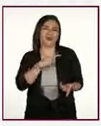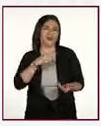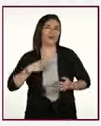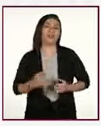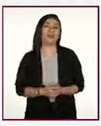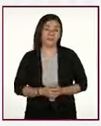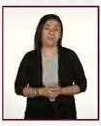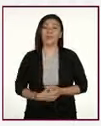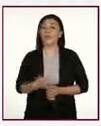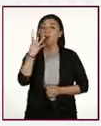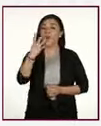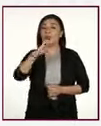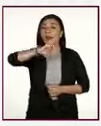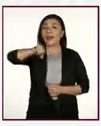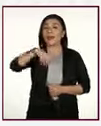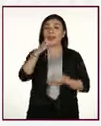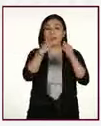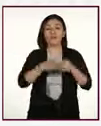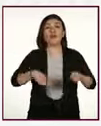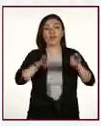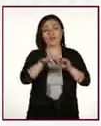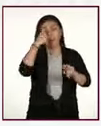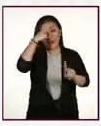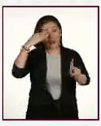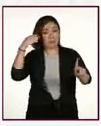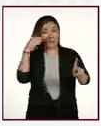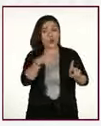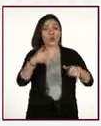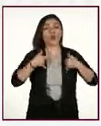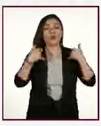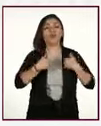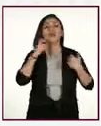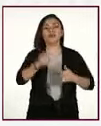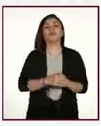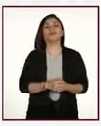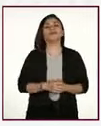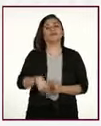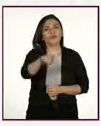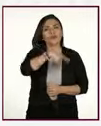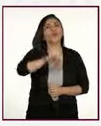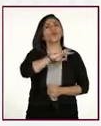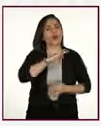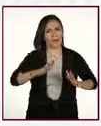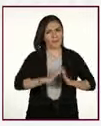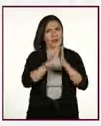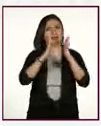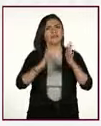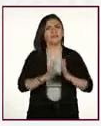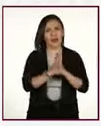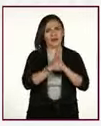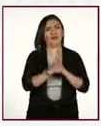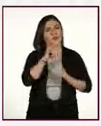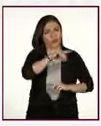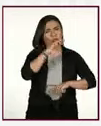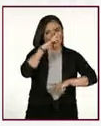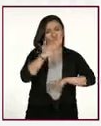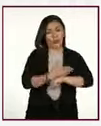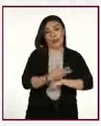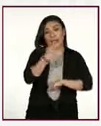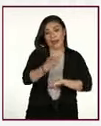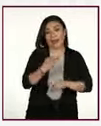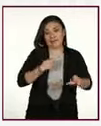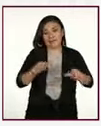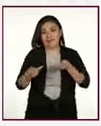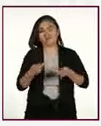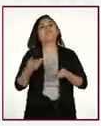los 4 ejes principales de la perspectiva de juventudes es la capacidad de agencia y participación, que en esta estrategia hemos sido